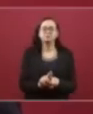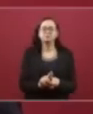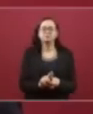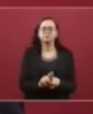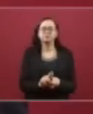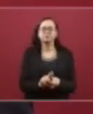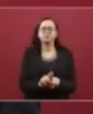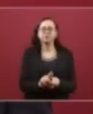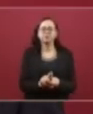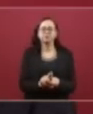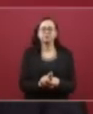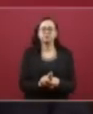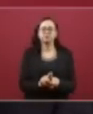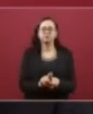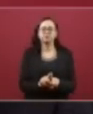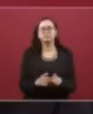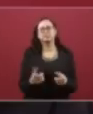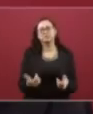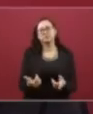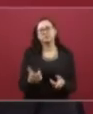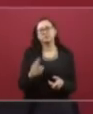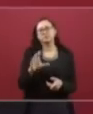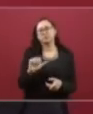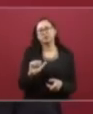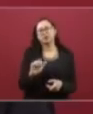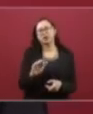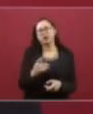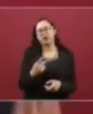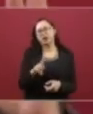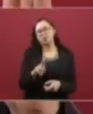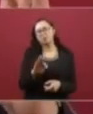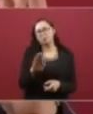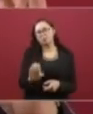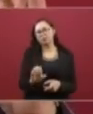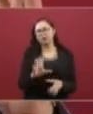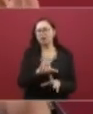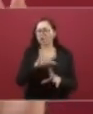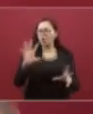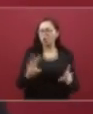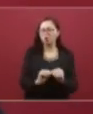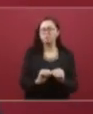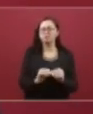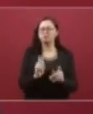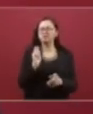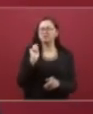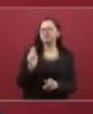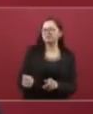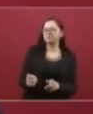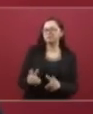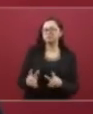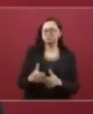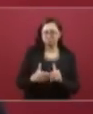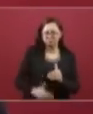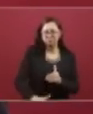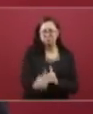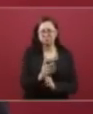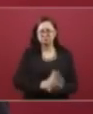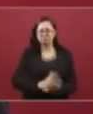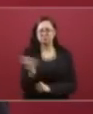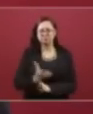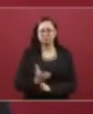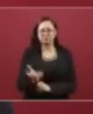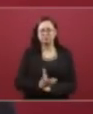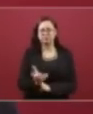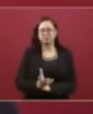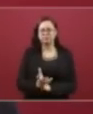como de me estoy vengando de los poderosos. Esta primera etapa, donde no era culpable de nada, todo lo que pasaba